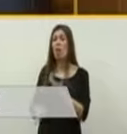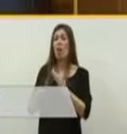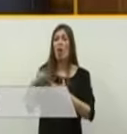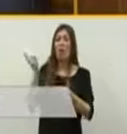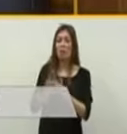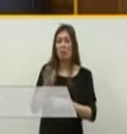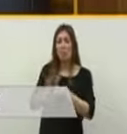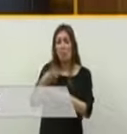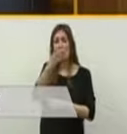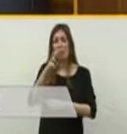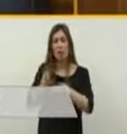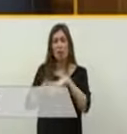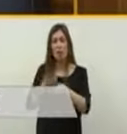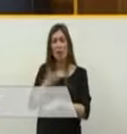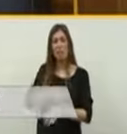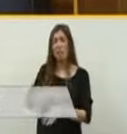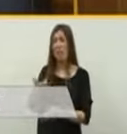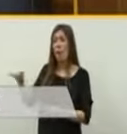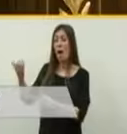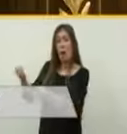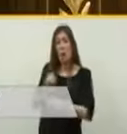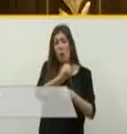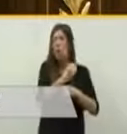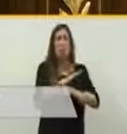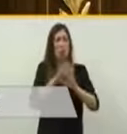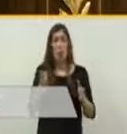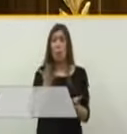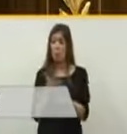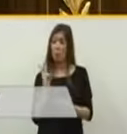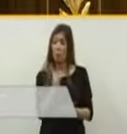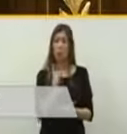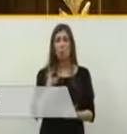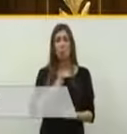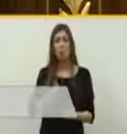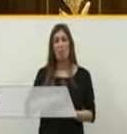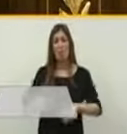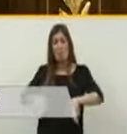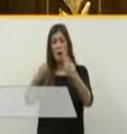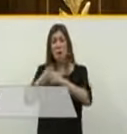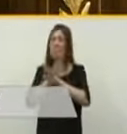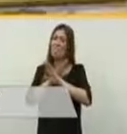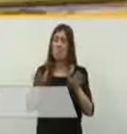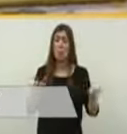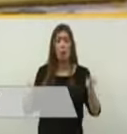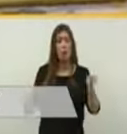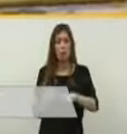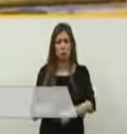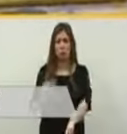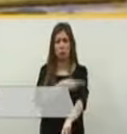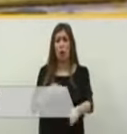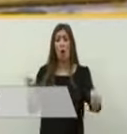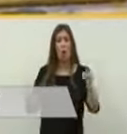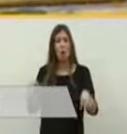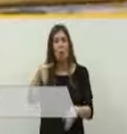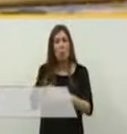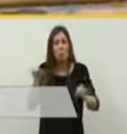España. Solo les voy a pedir que dejen de destruir y empiecen a construir. Ambos extremos de la Cámara van a votar lo mismo.